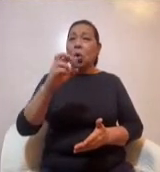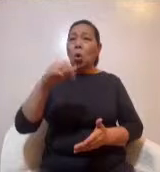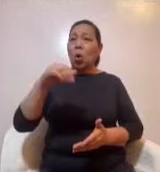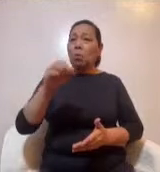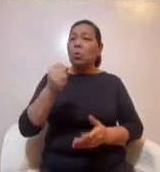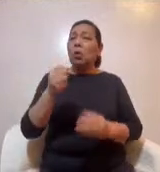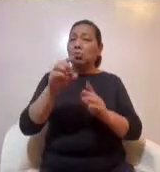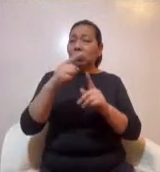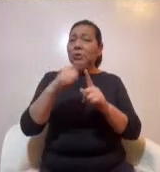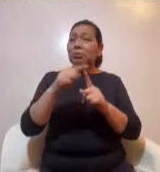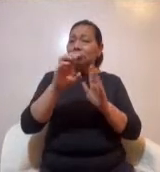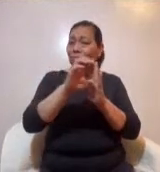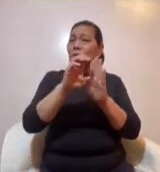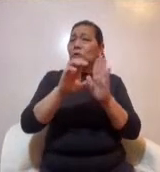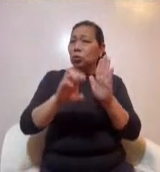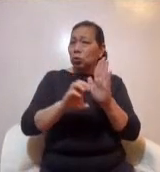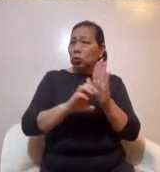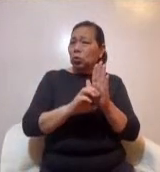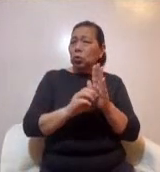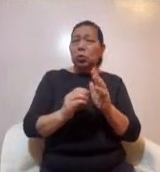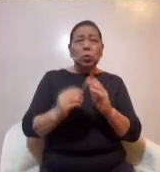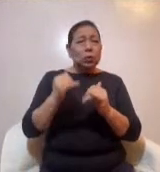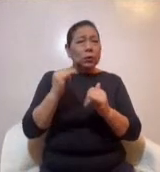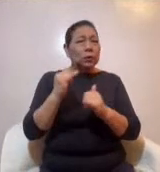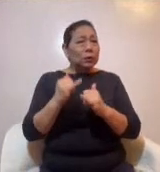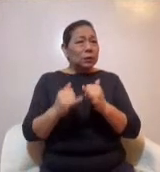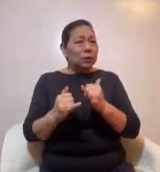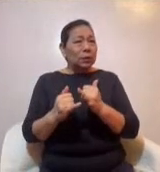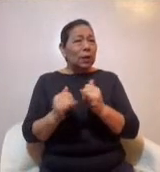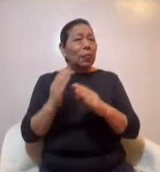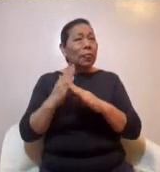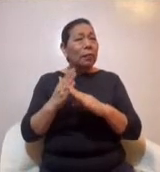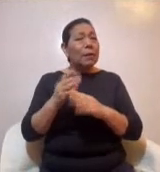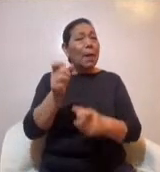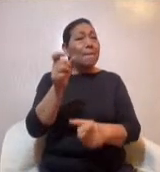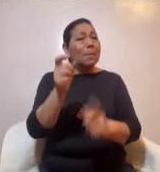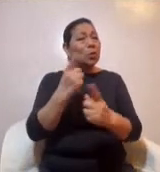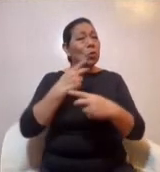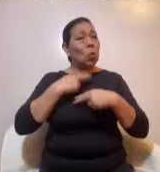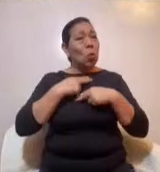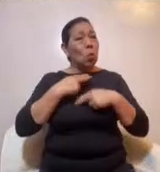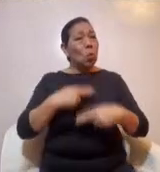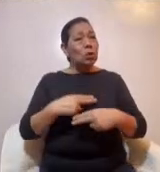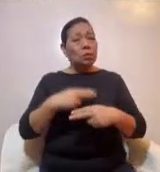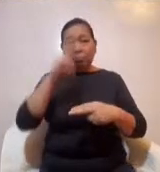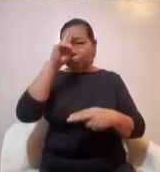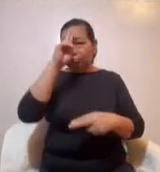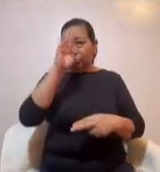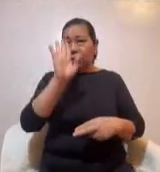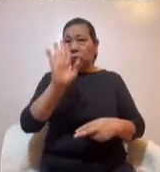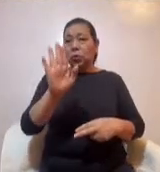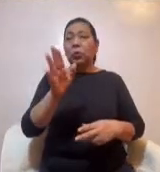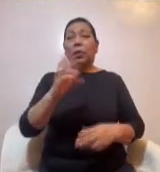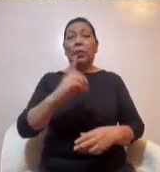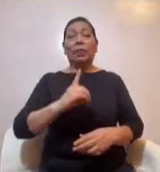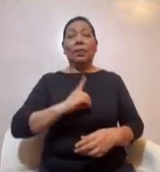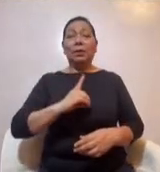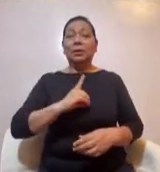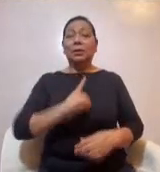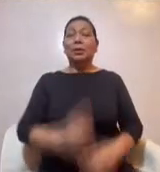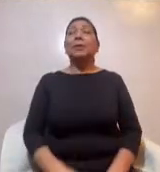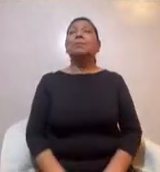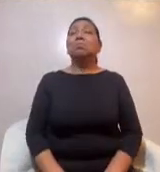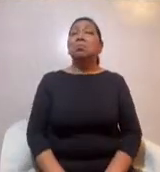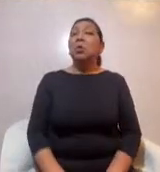marco de un Estado constitucional cuyo fin supremo es la defensa de la persona humana y el respeto de su